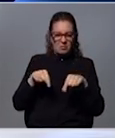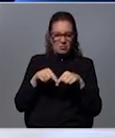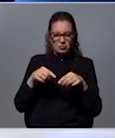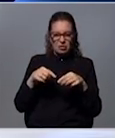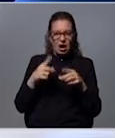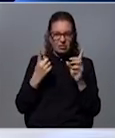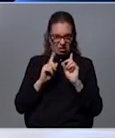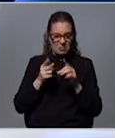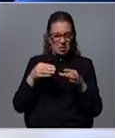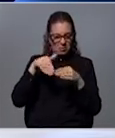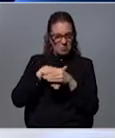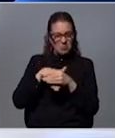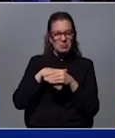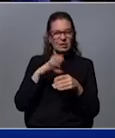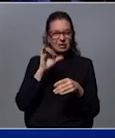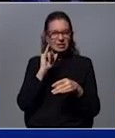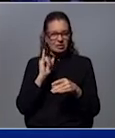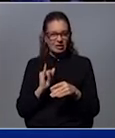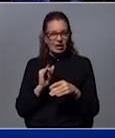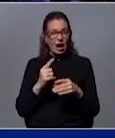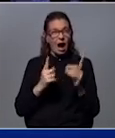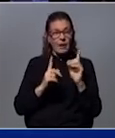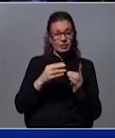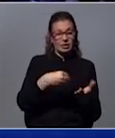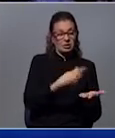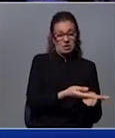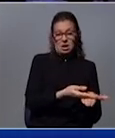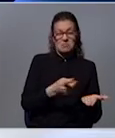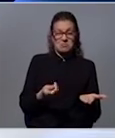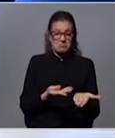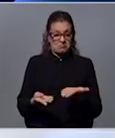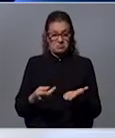pero las veces ofrecen la papeleta aunque no la tiene